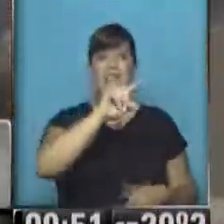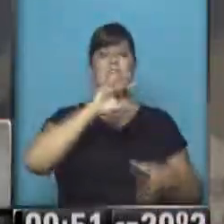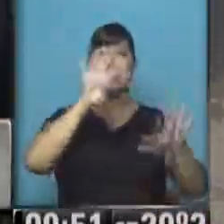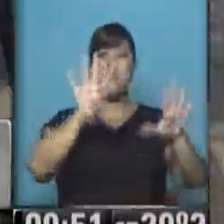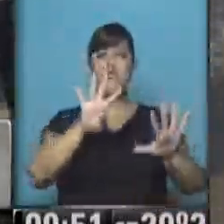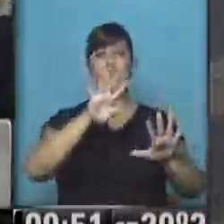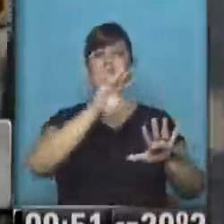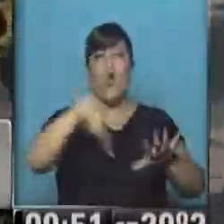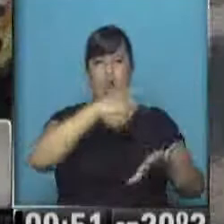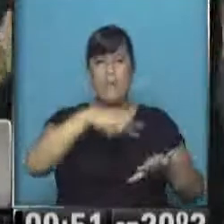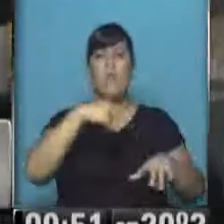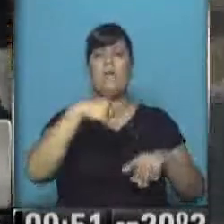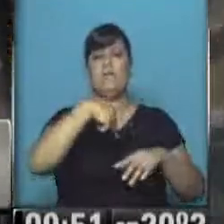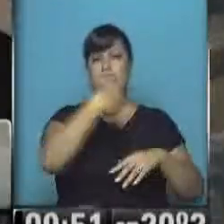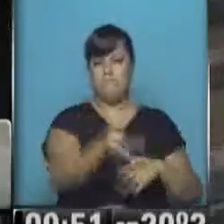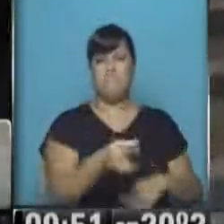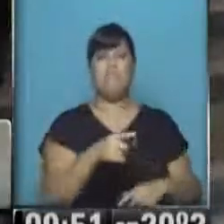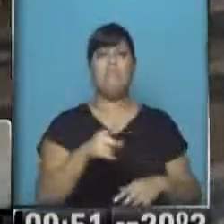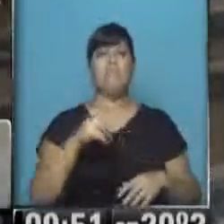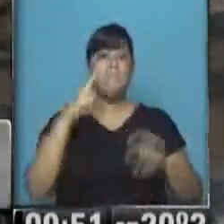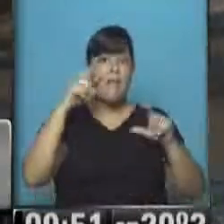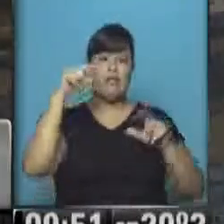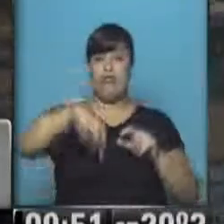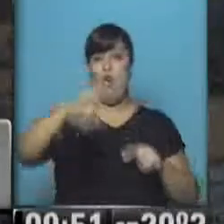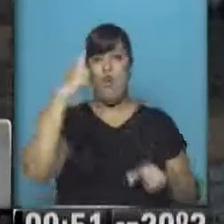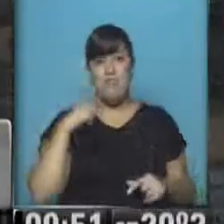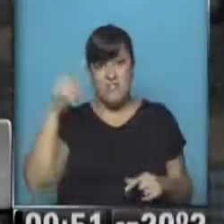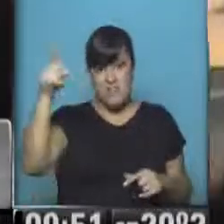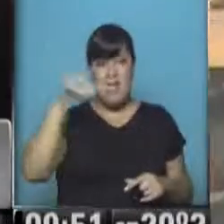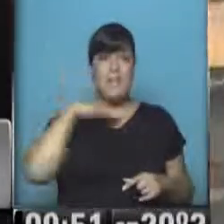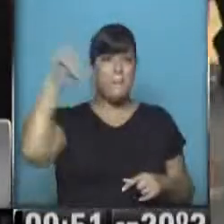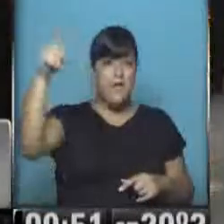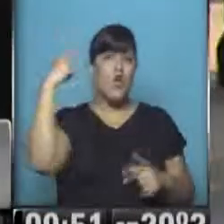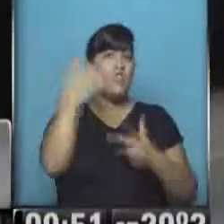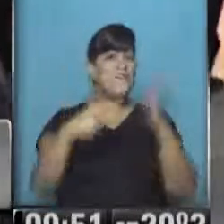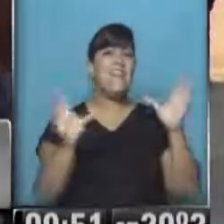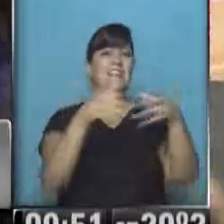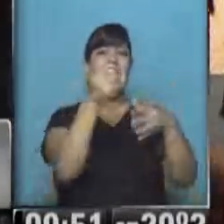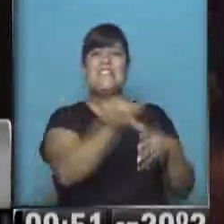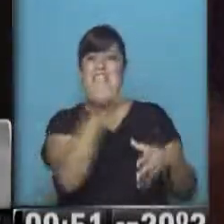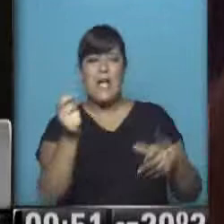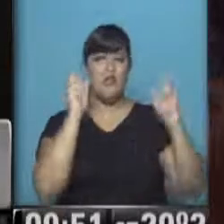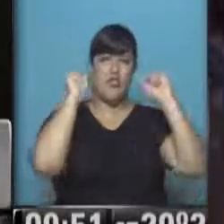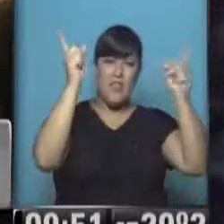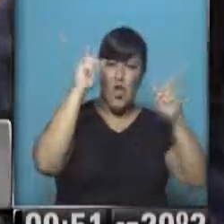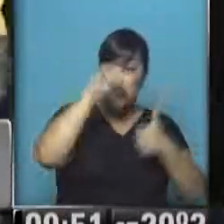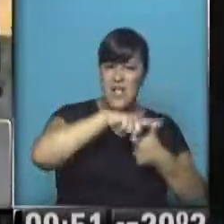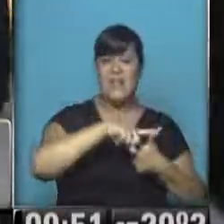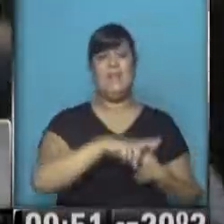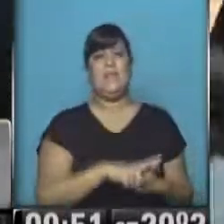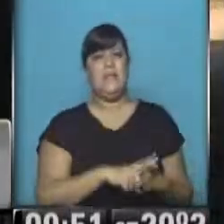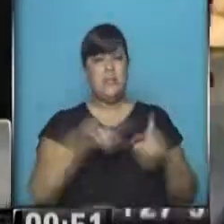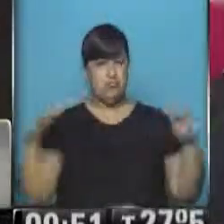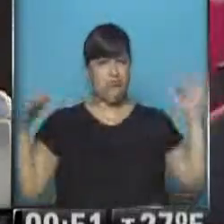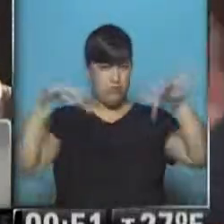después atentos entonces a esta nueva jornada son diferentes los sindicatos también de docentes que van